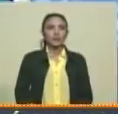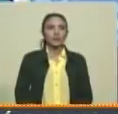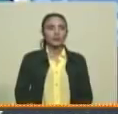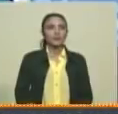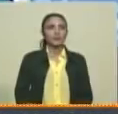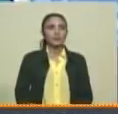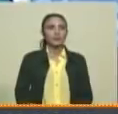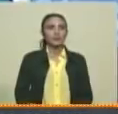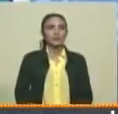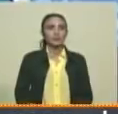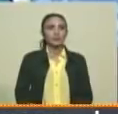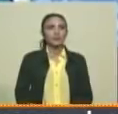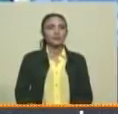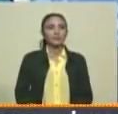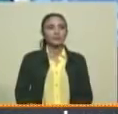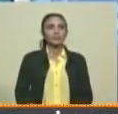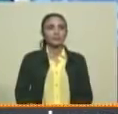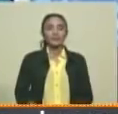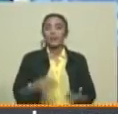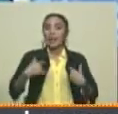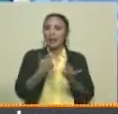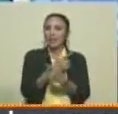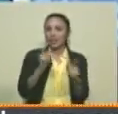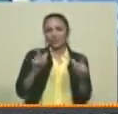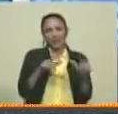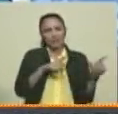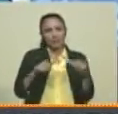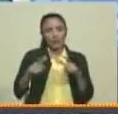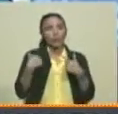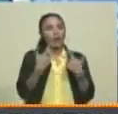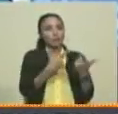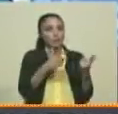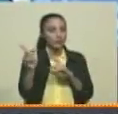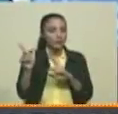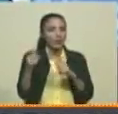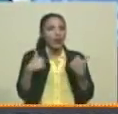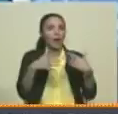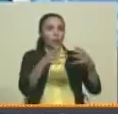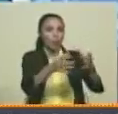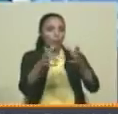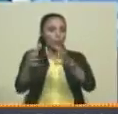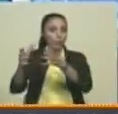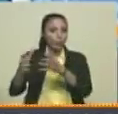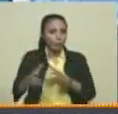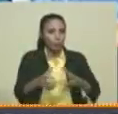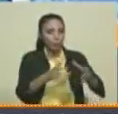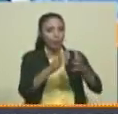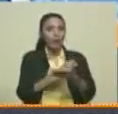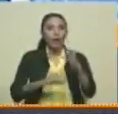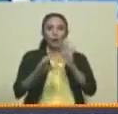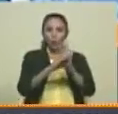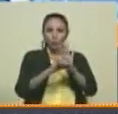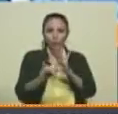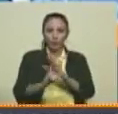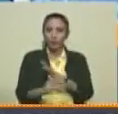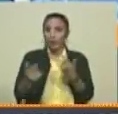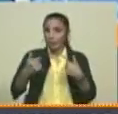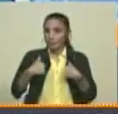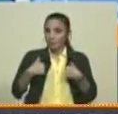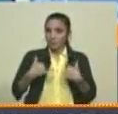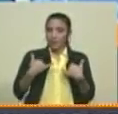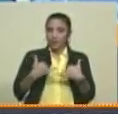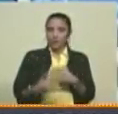Han salido en libertad, gracias a la Comisión de la Verdad, la constituyente, a petición mía,